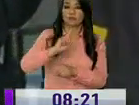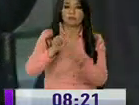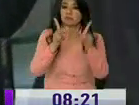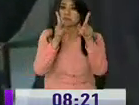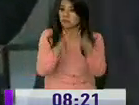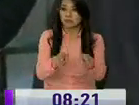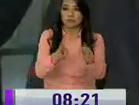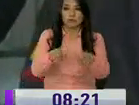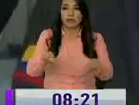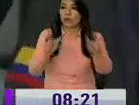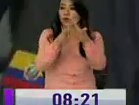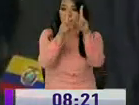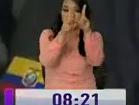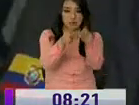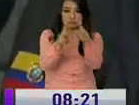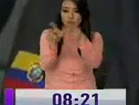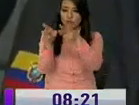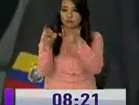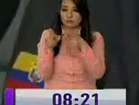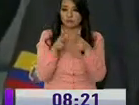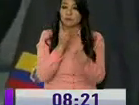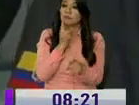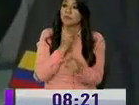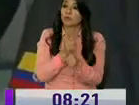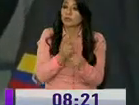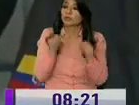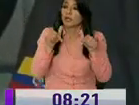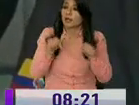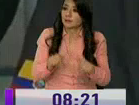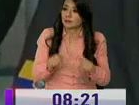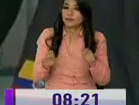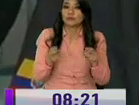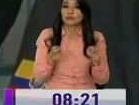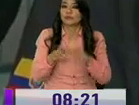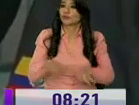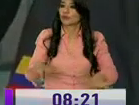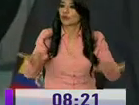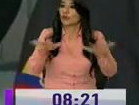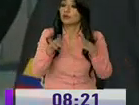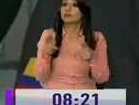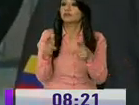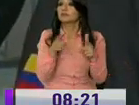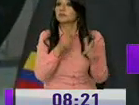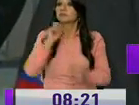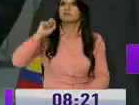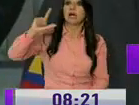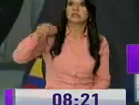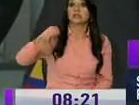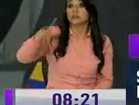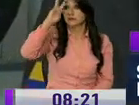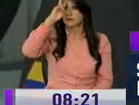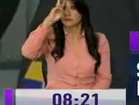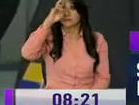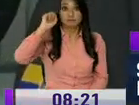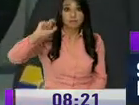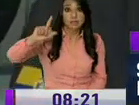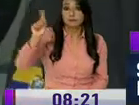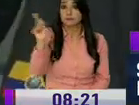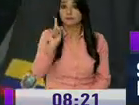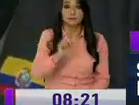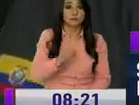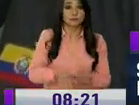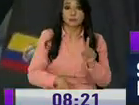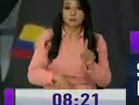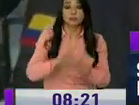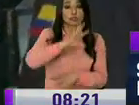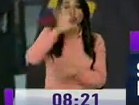los precios establecidos, para eso estamos nosotros en el control, para vigilar que no se suban los precios de primera necesidad de todos